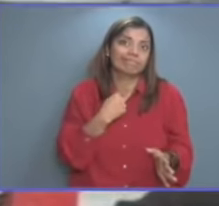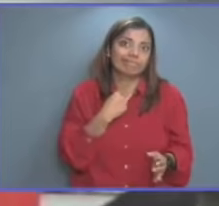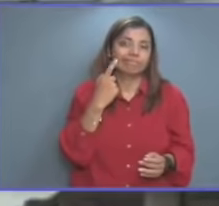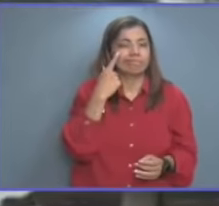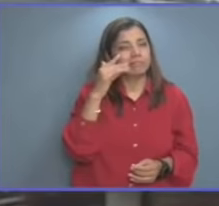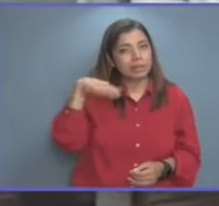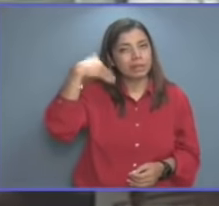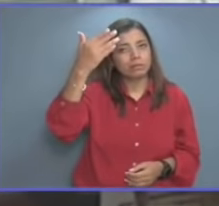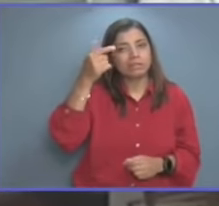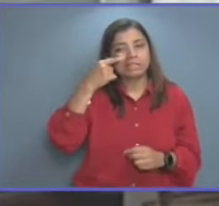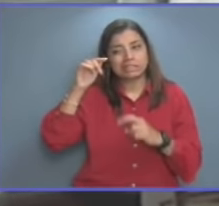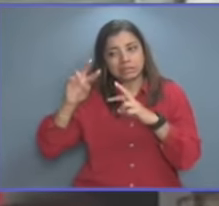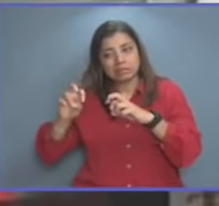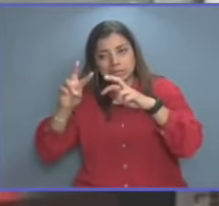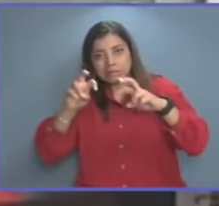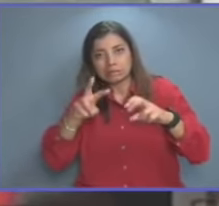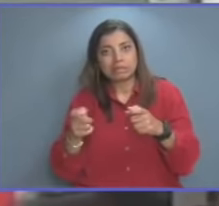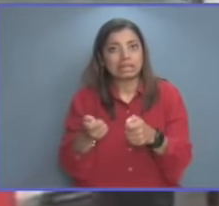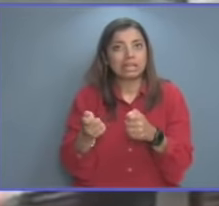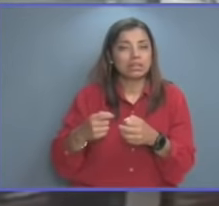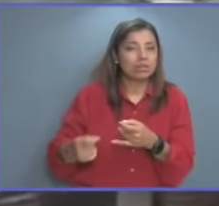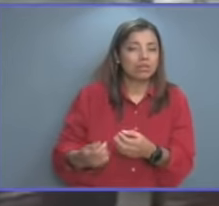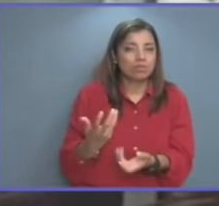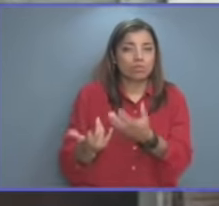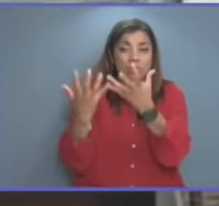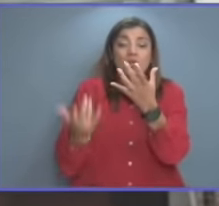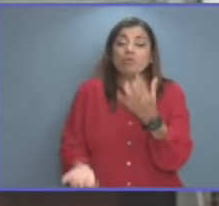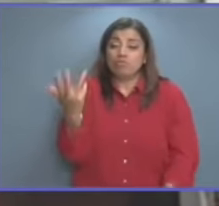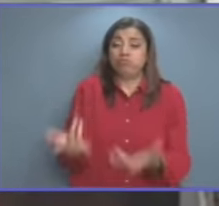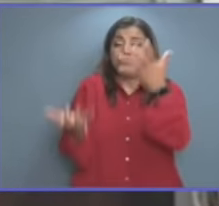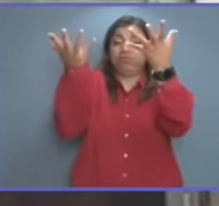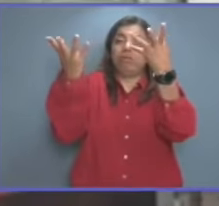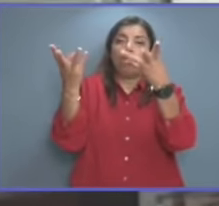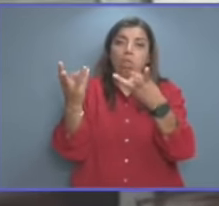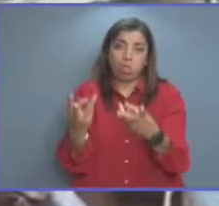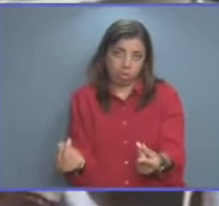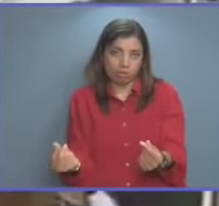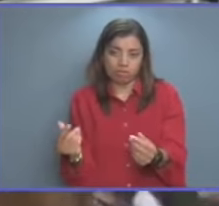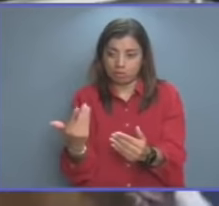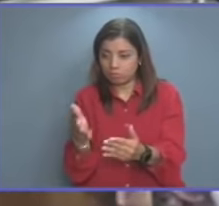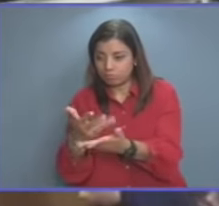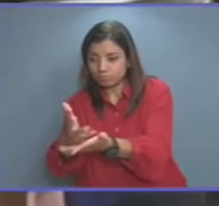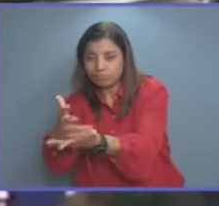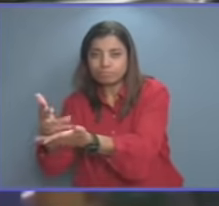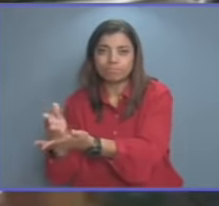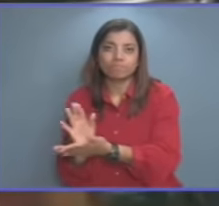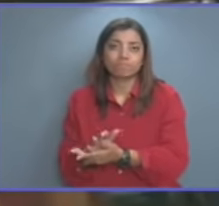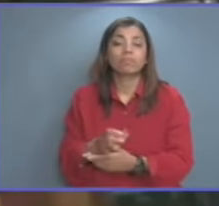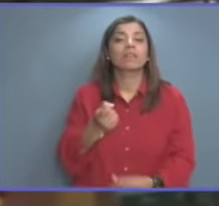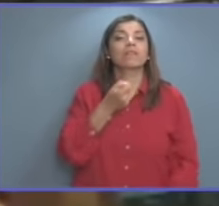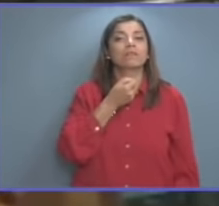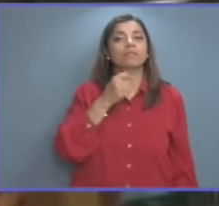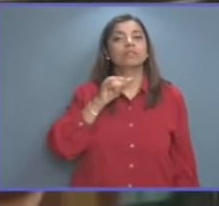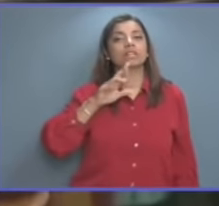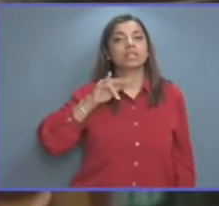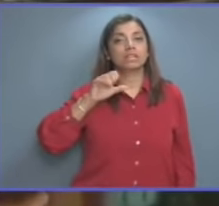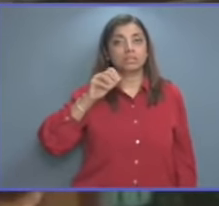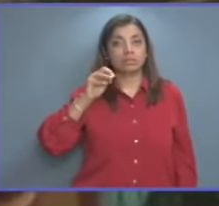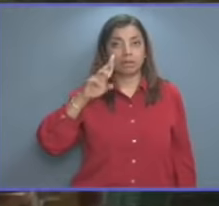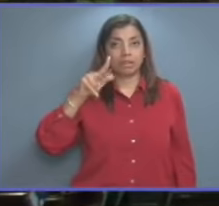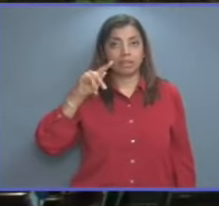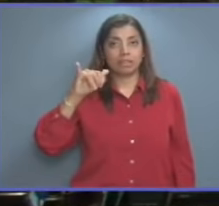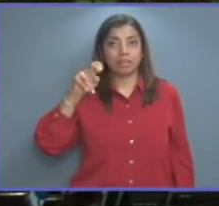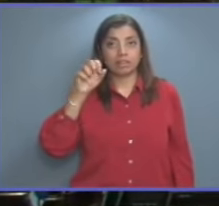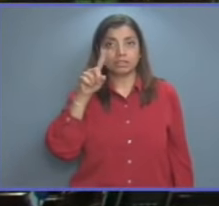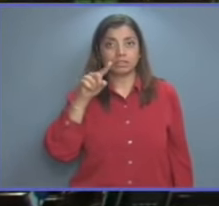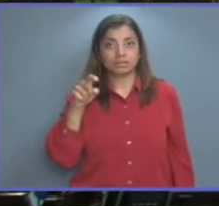conocerá hasta que haya sido controlado y removido los escombros iris martínez noticiero legislativo